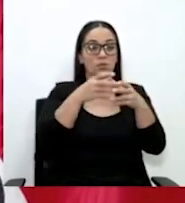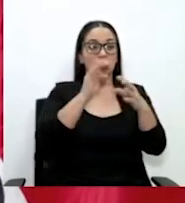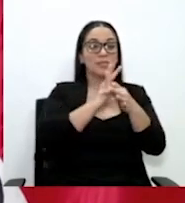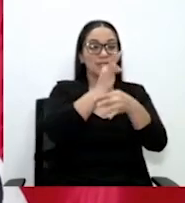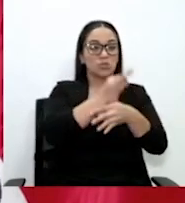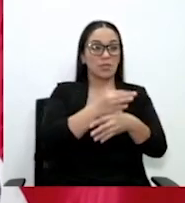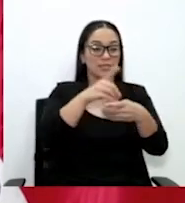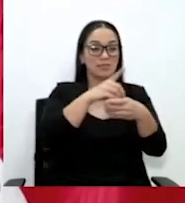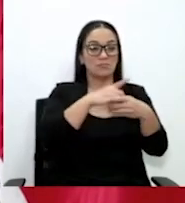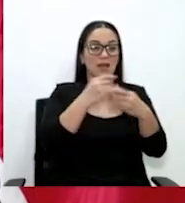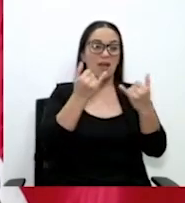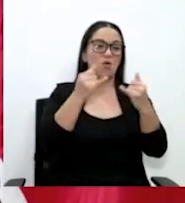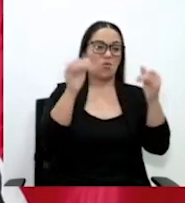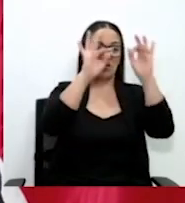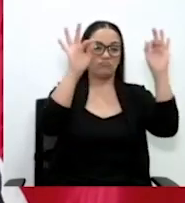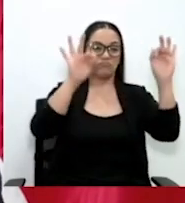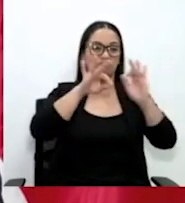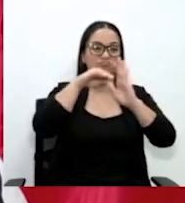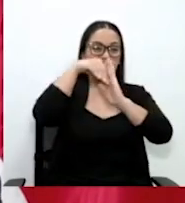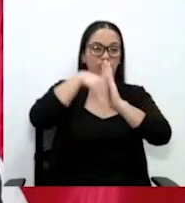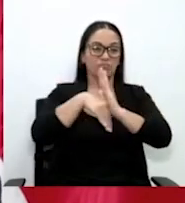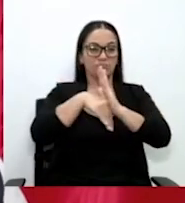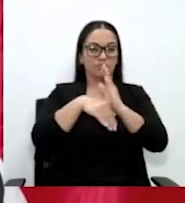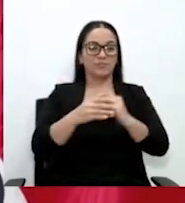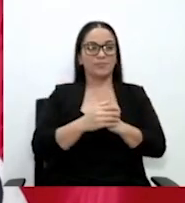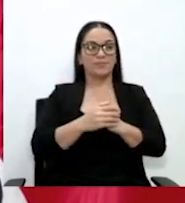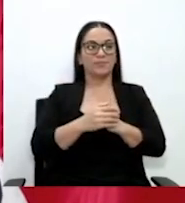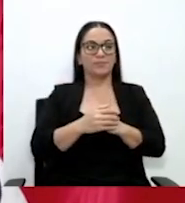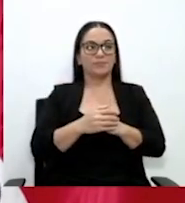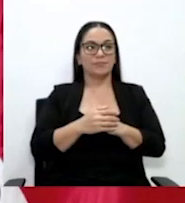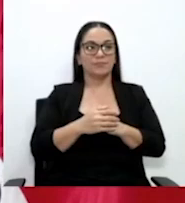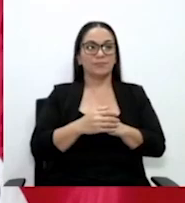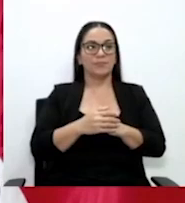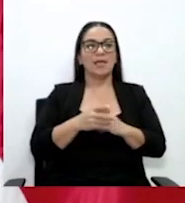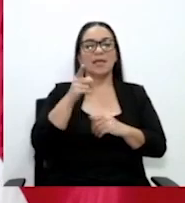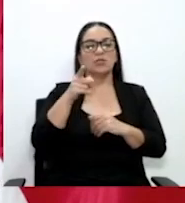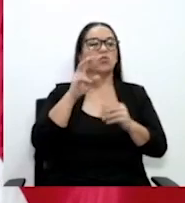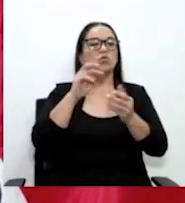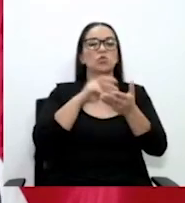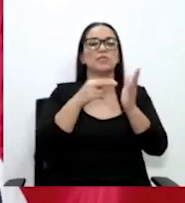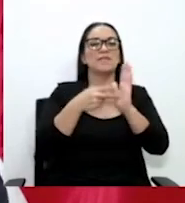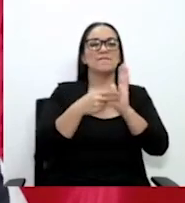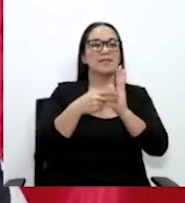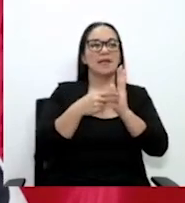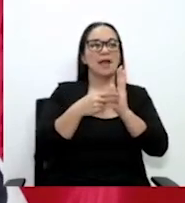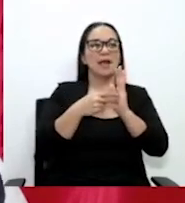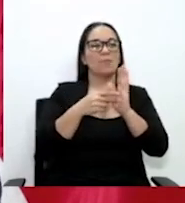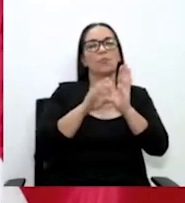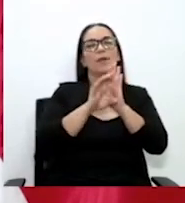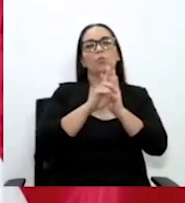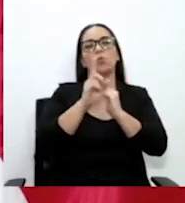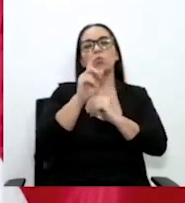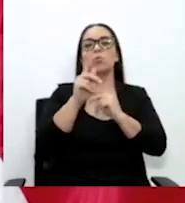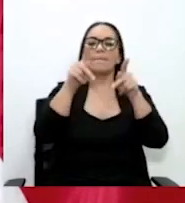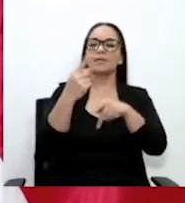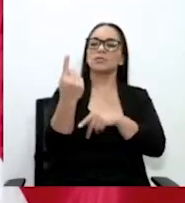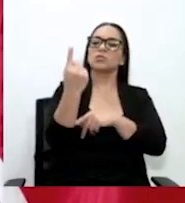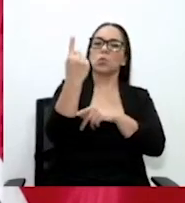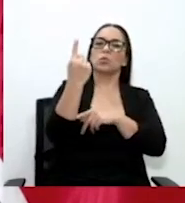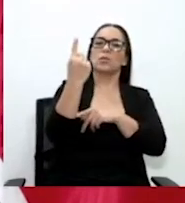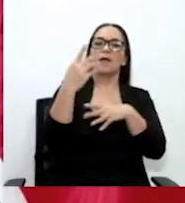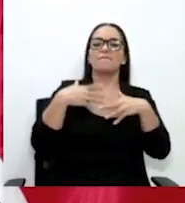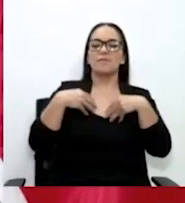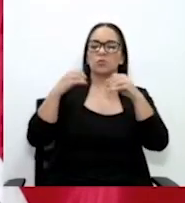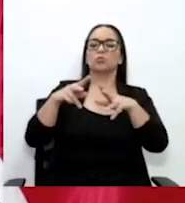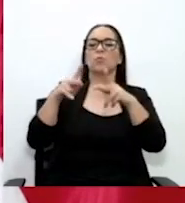otros. Entonces ya no es un tema de que una persona en particular se salga o no,